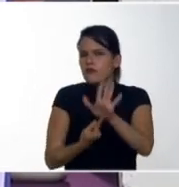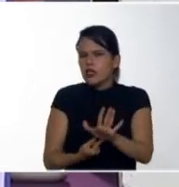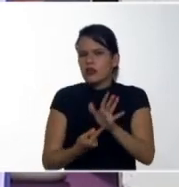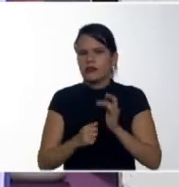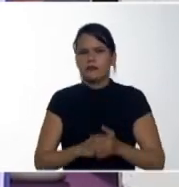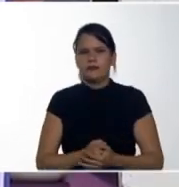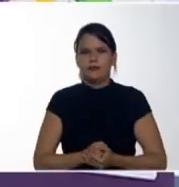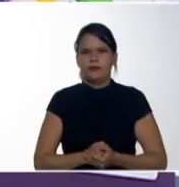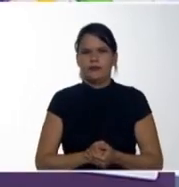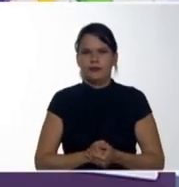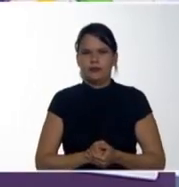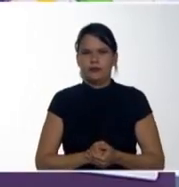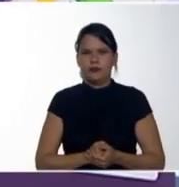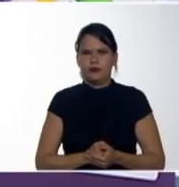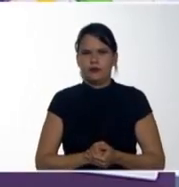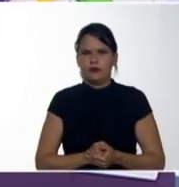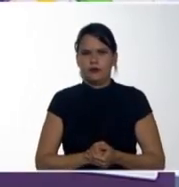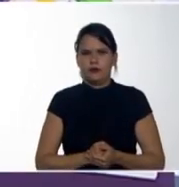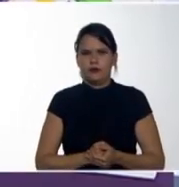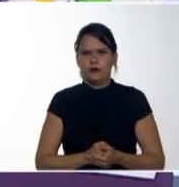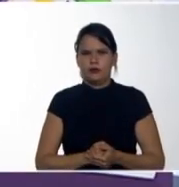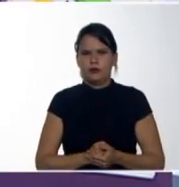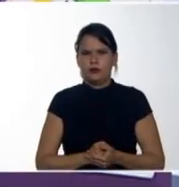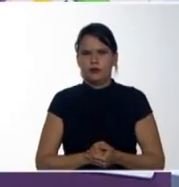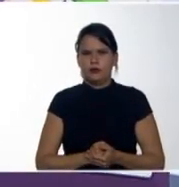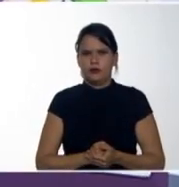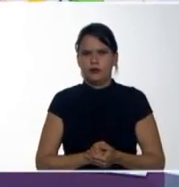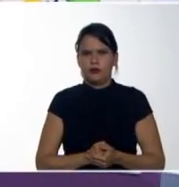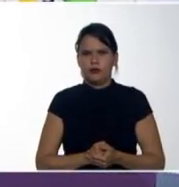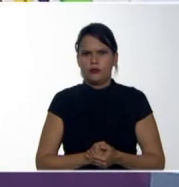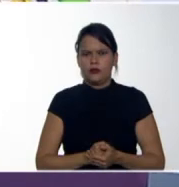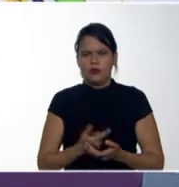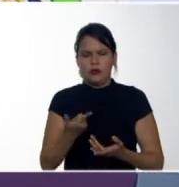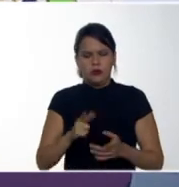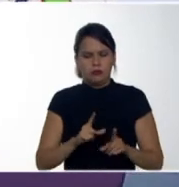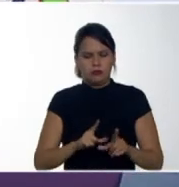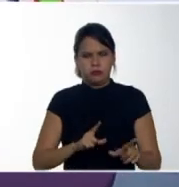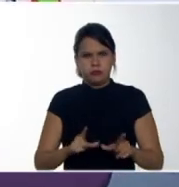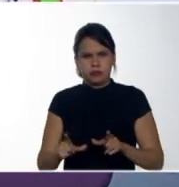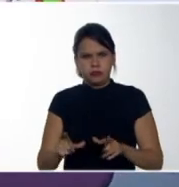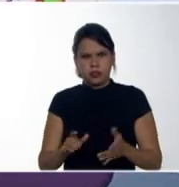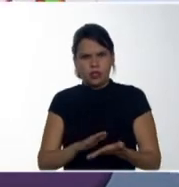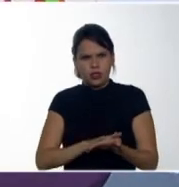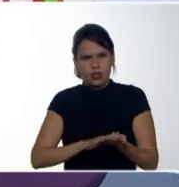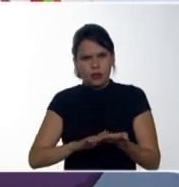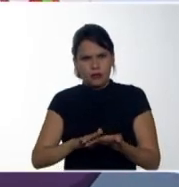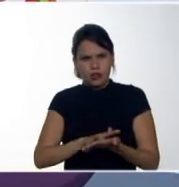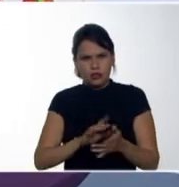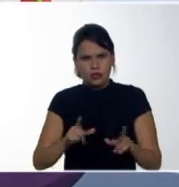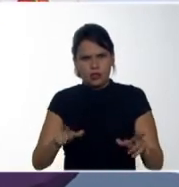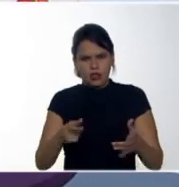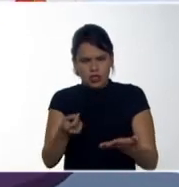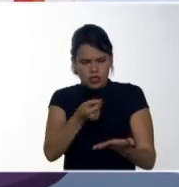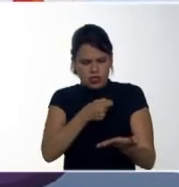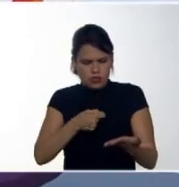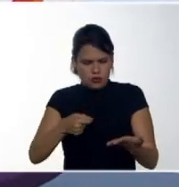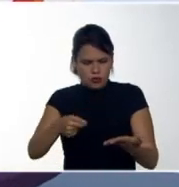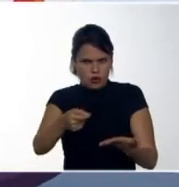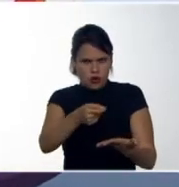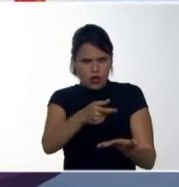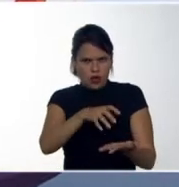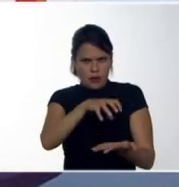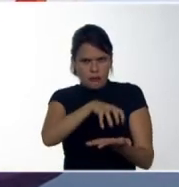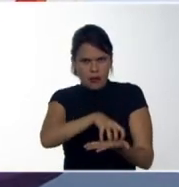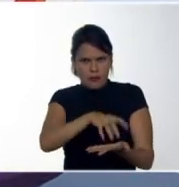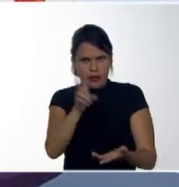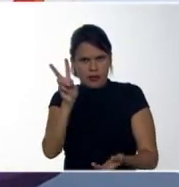identifica. Una vez tenemos la base de la silueta del mapa de